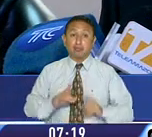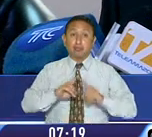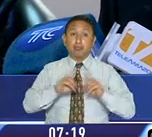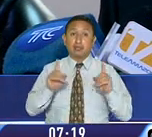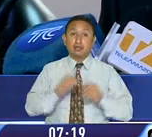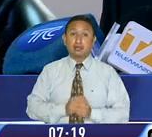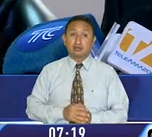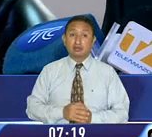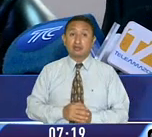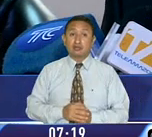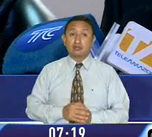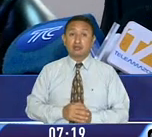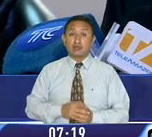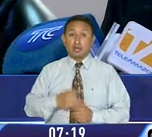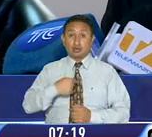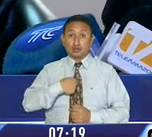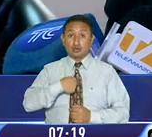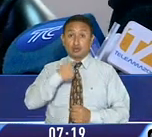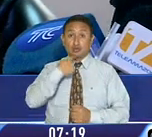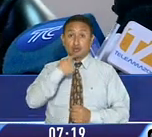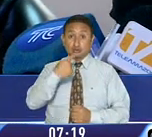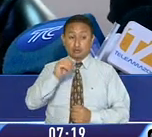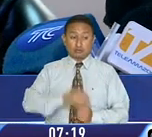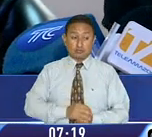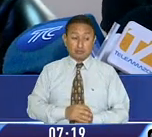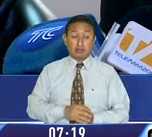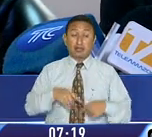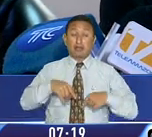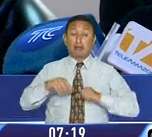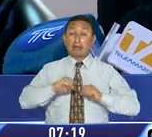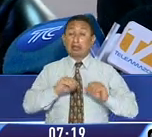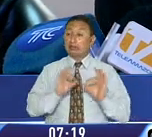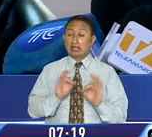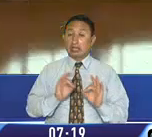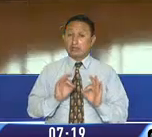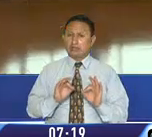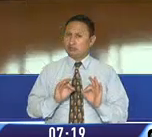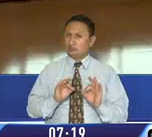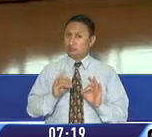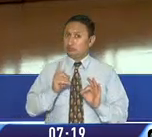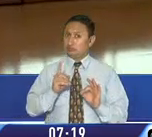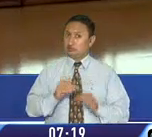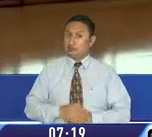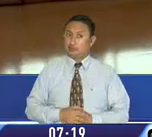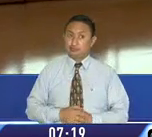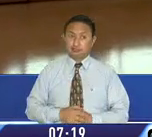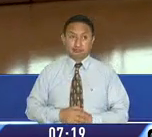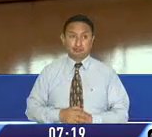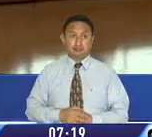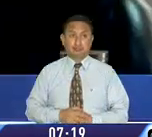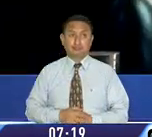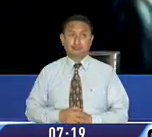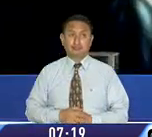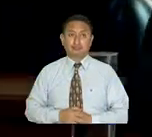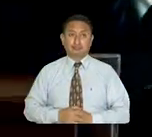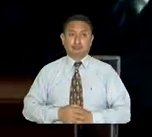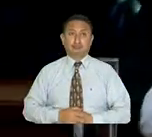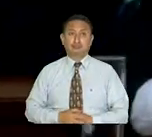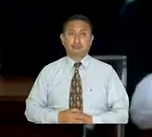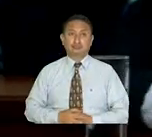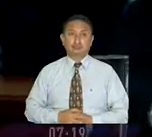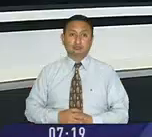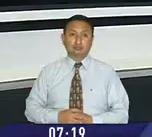se puede afirmar de que no ha habido un trabajo del Ecuador. Informó Héctor